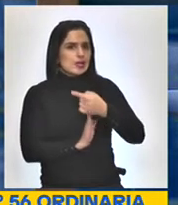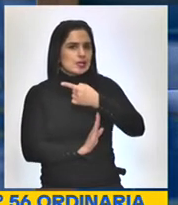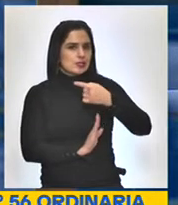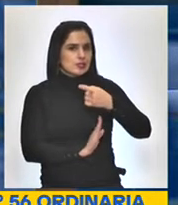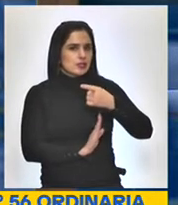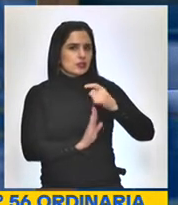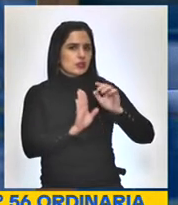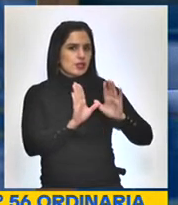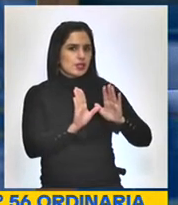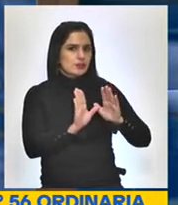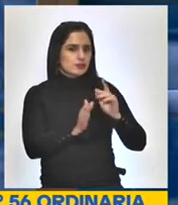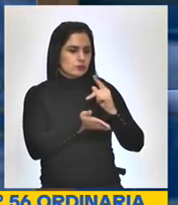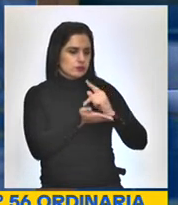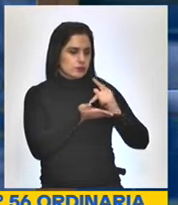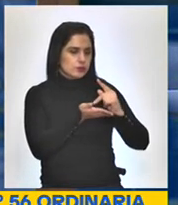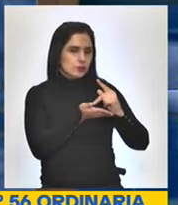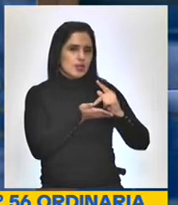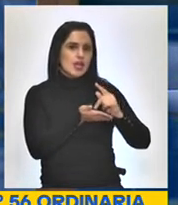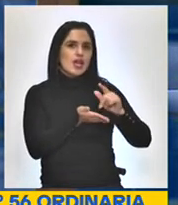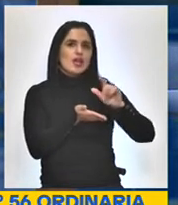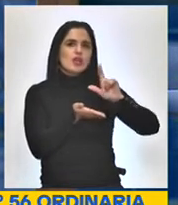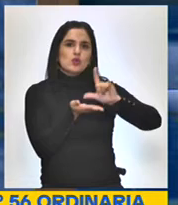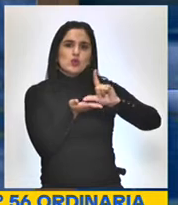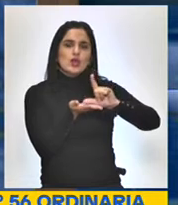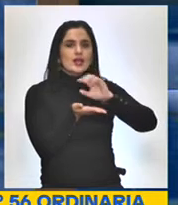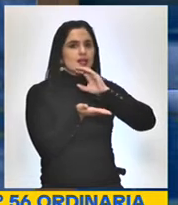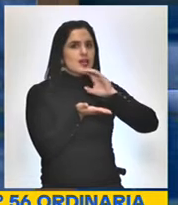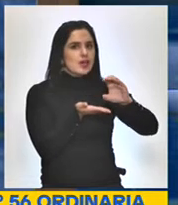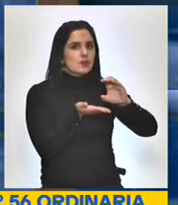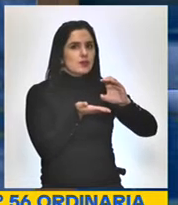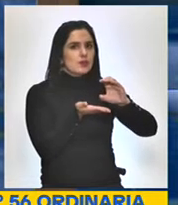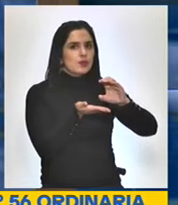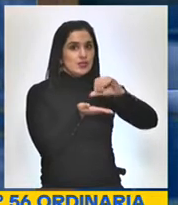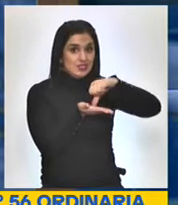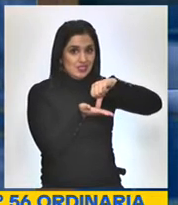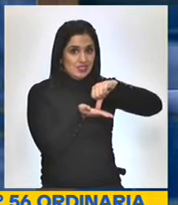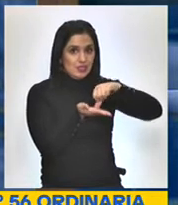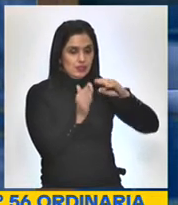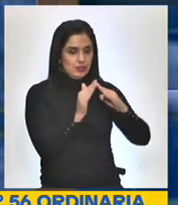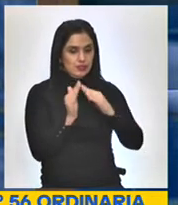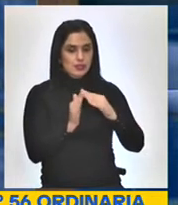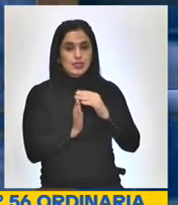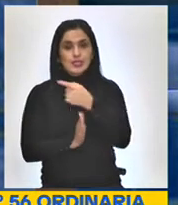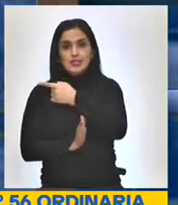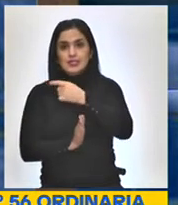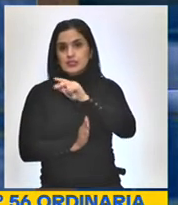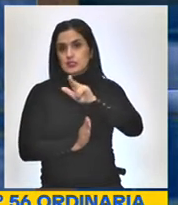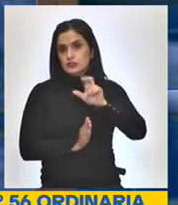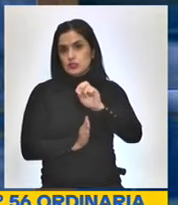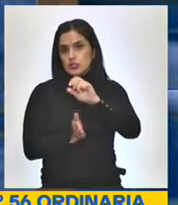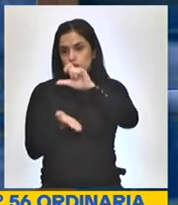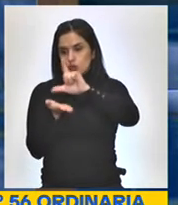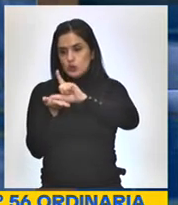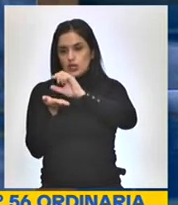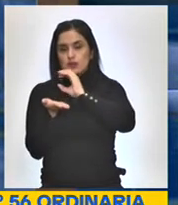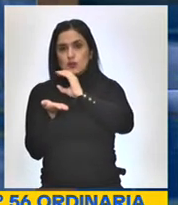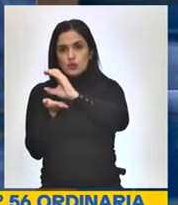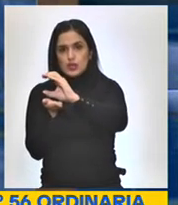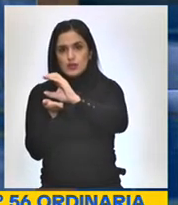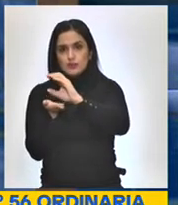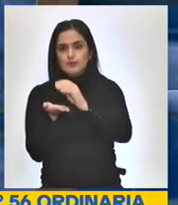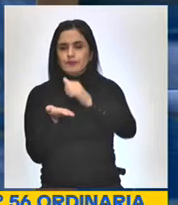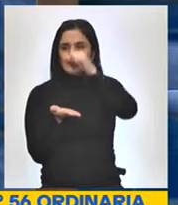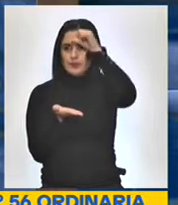kilómetros por hora en una zona urbana y a 180 kilómetros por hora en una zona rural, aplicándosele